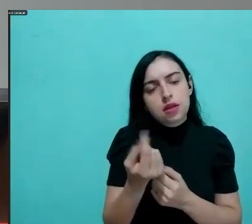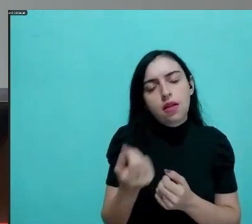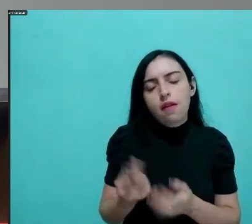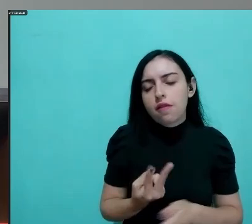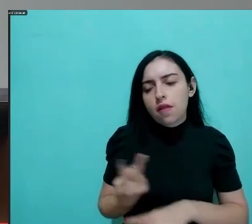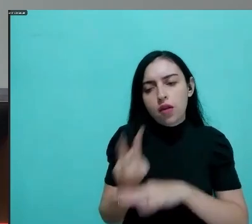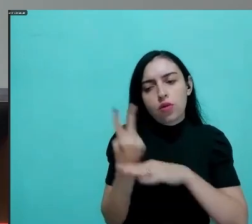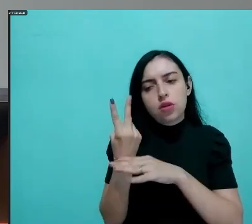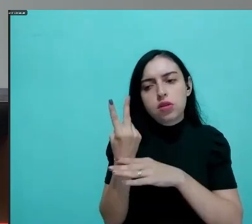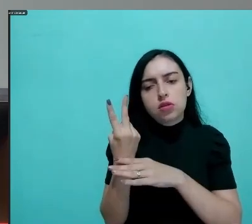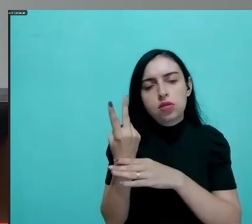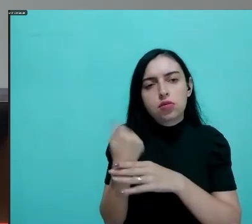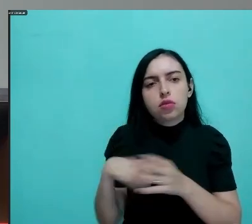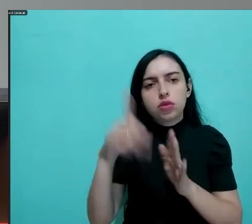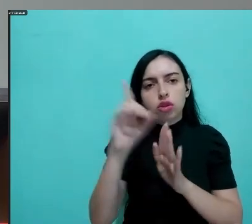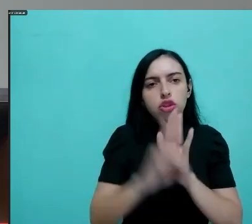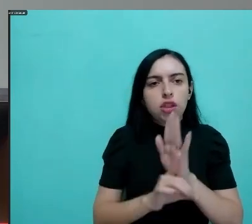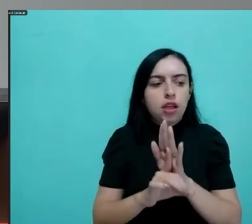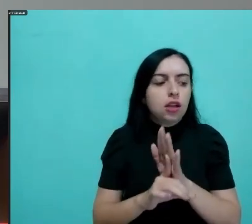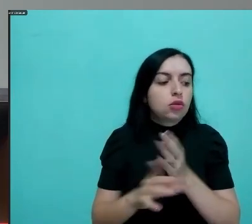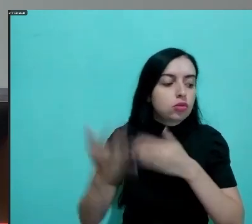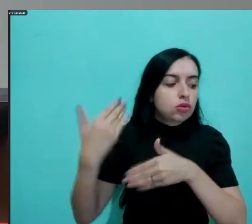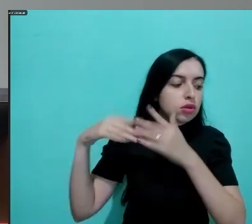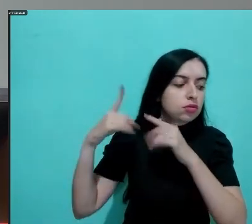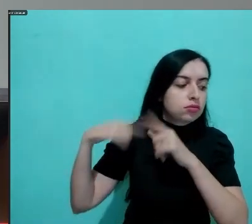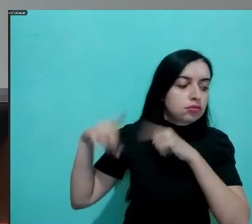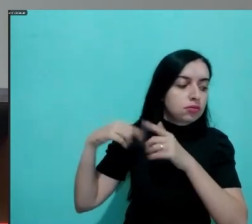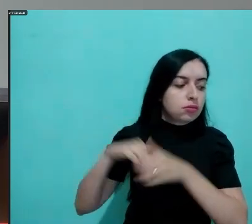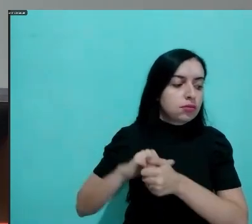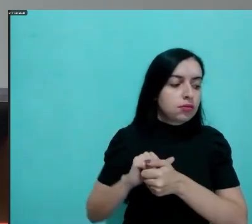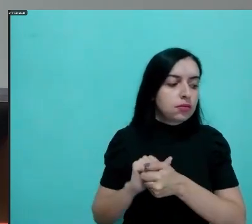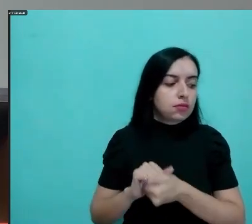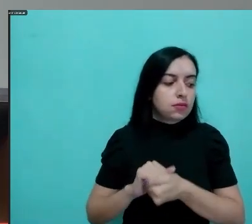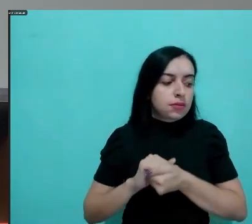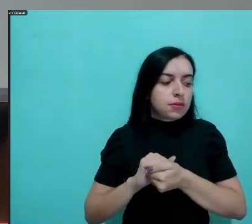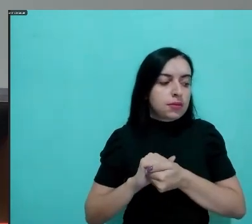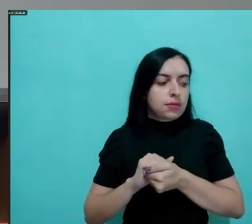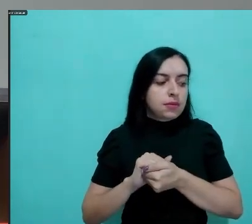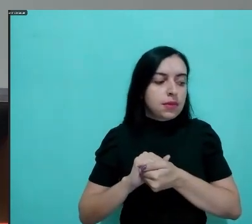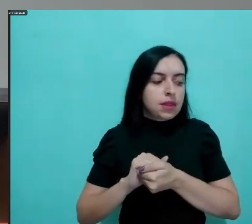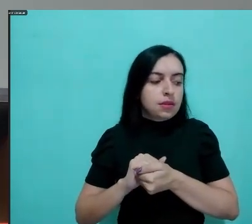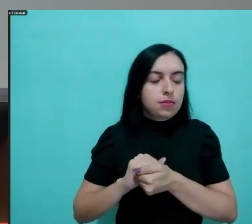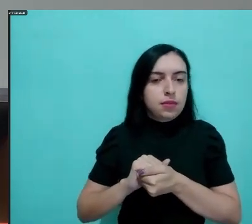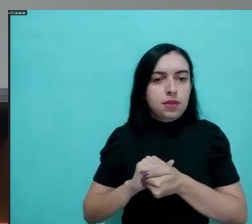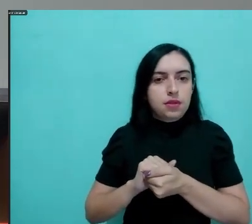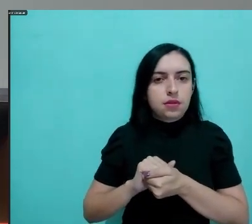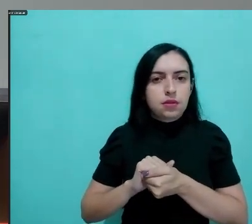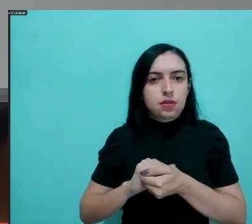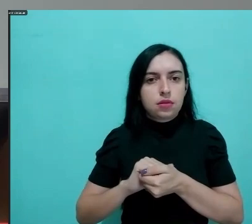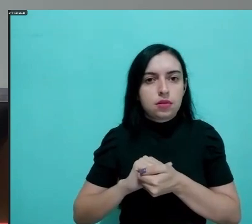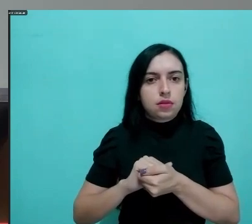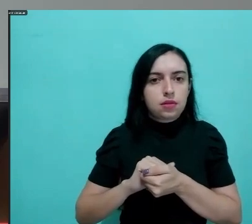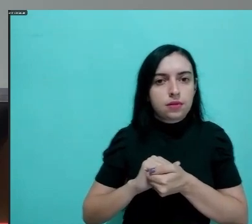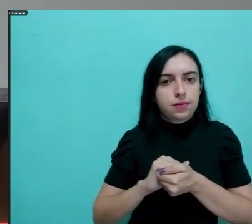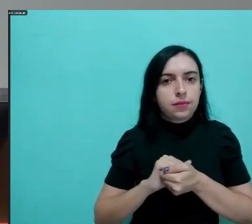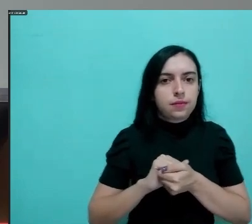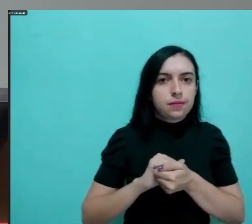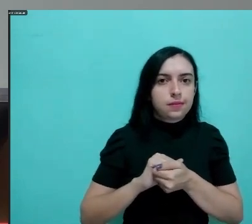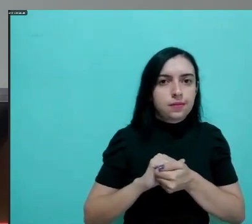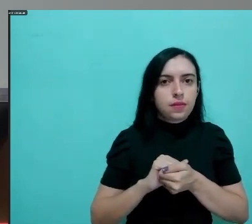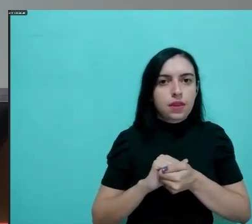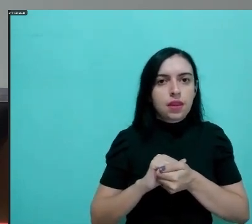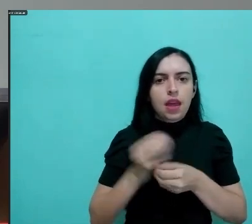los derechos tradicionales. De modo que esos derechos que solamente eran un